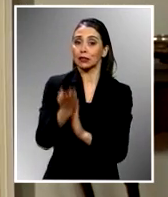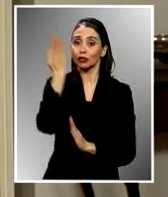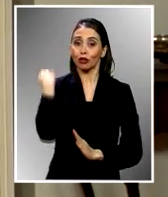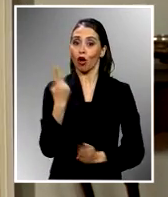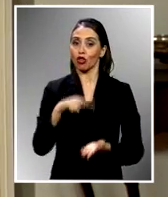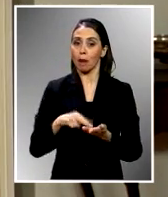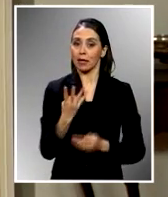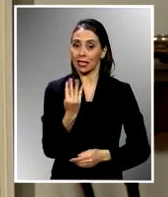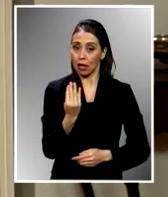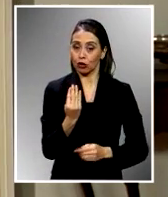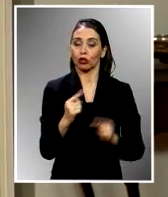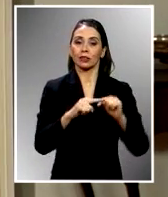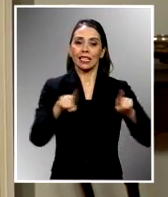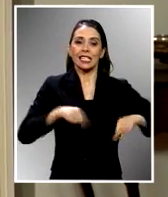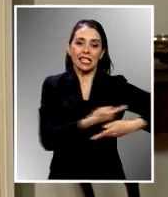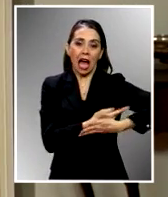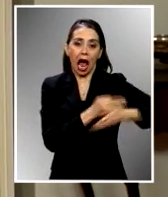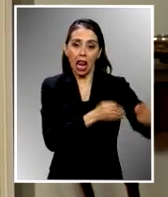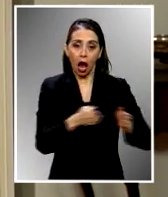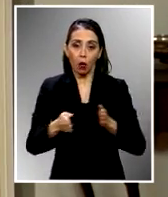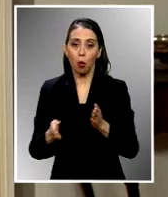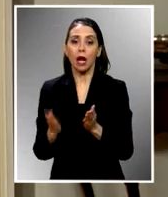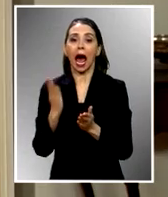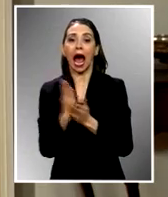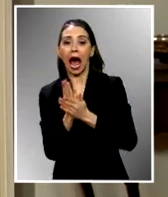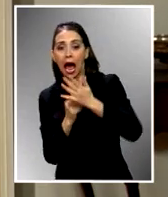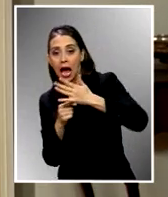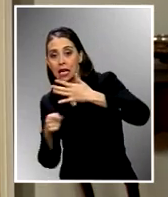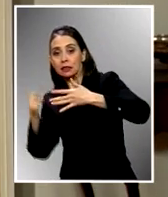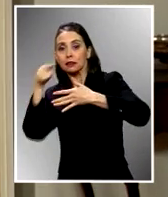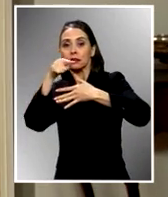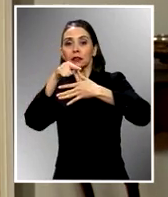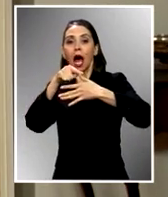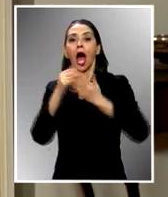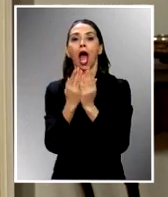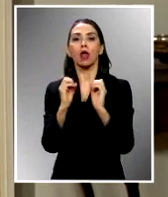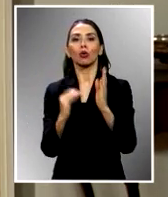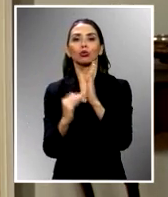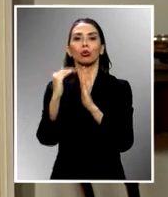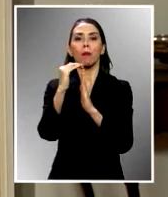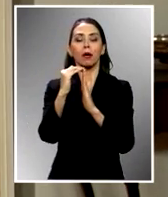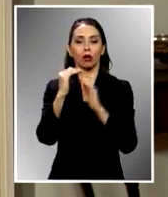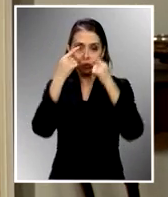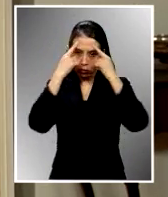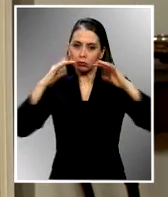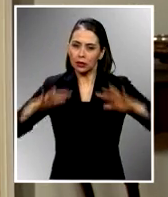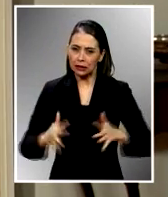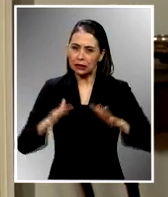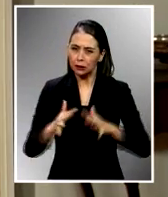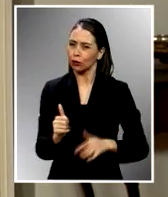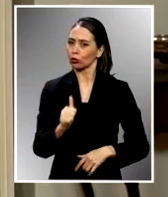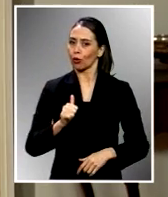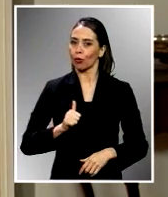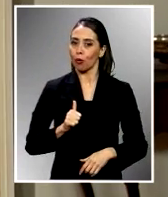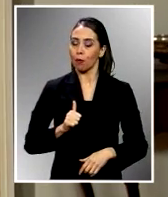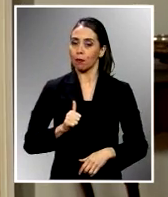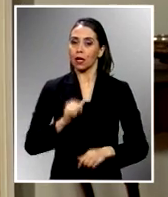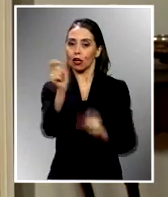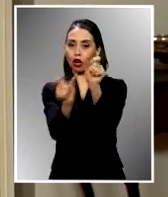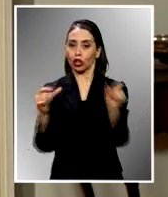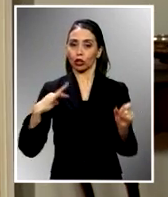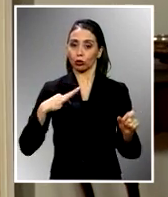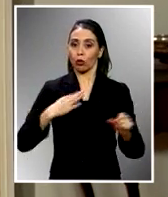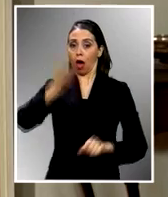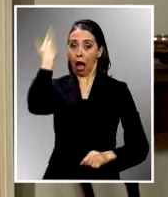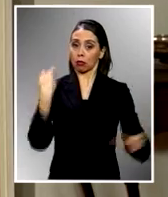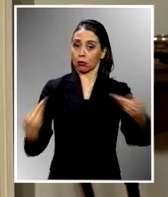y que va desde las salas cunas hasta la educación superior hemos hecho nuestro mayor esfuerzo por cumplir con lo que la ciudadanía